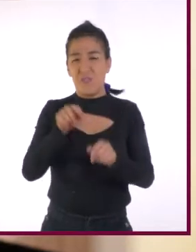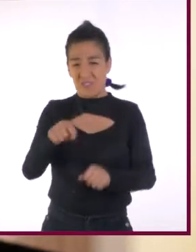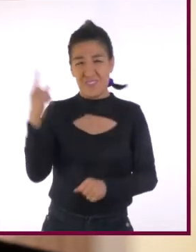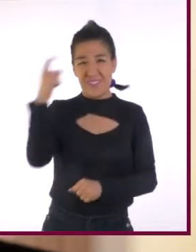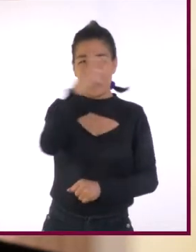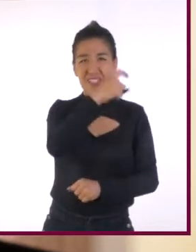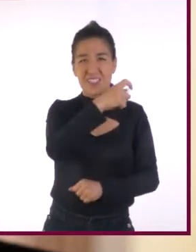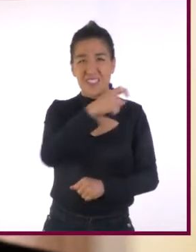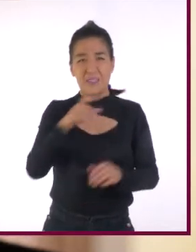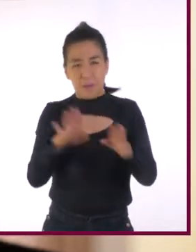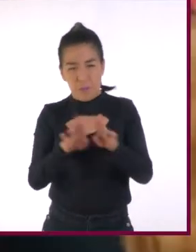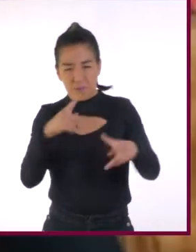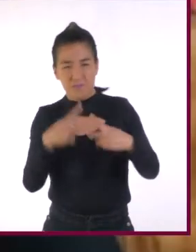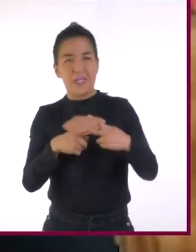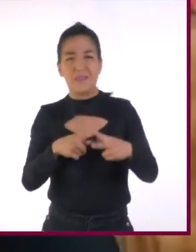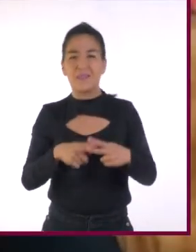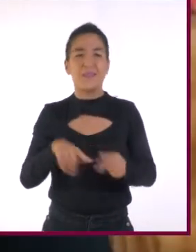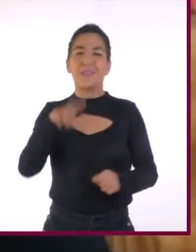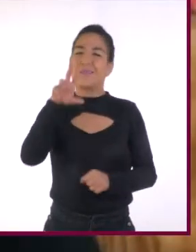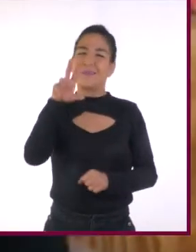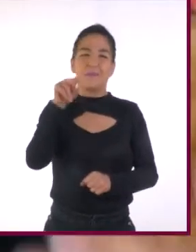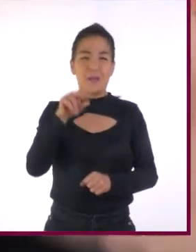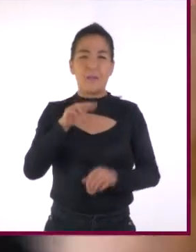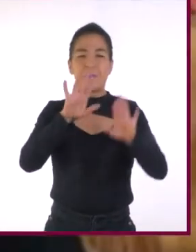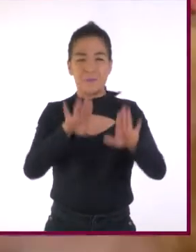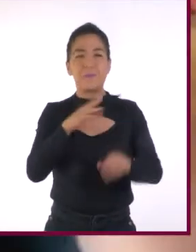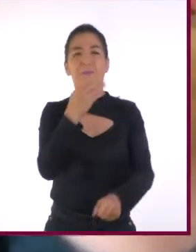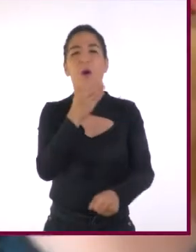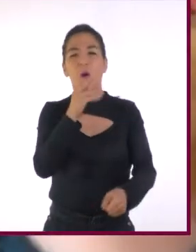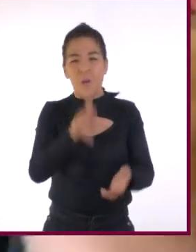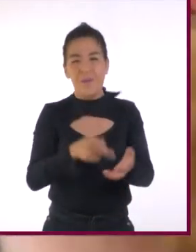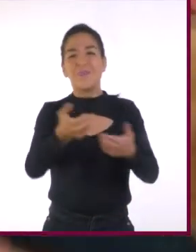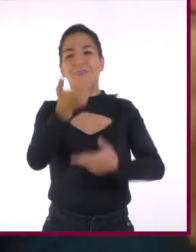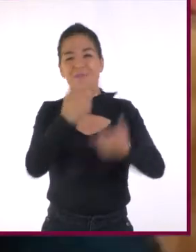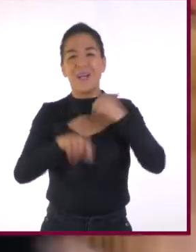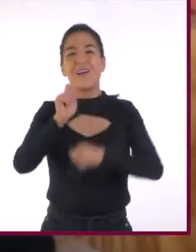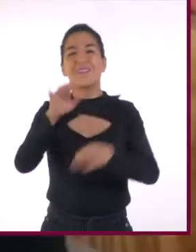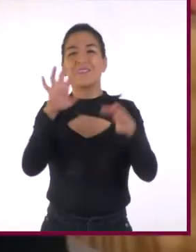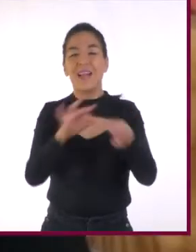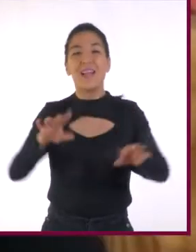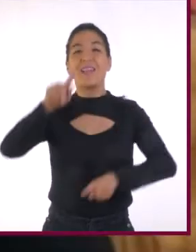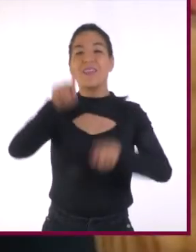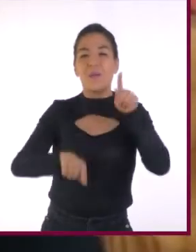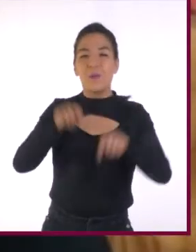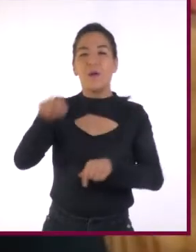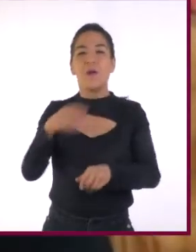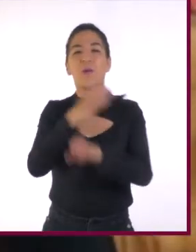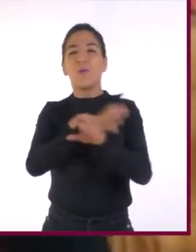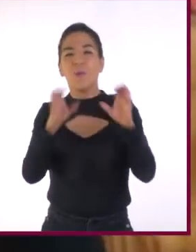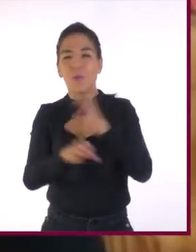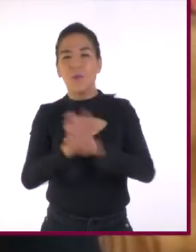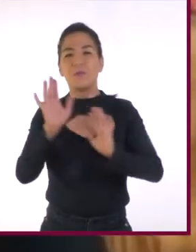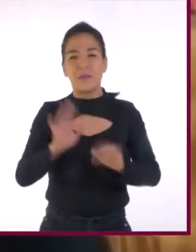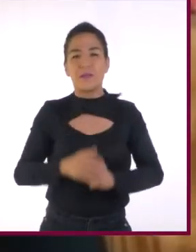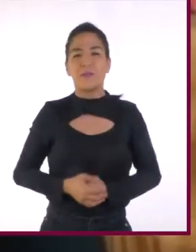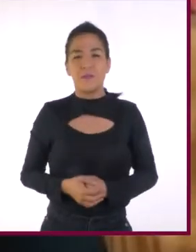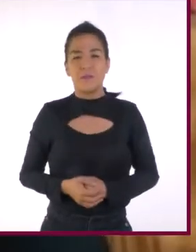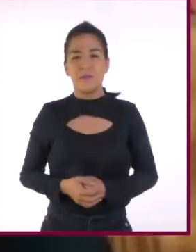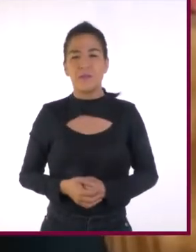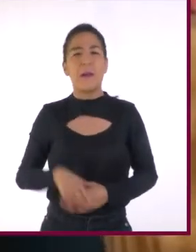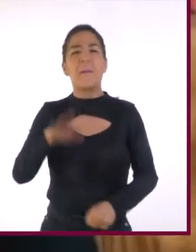que es difícil calcularlo? No, bueno, otra vez vamos a regresar a que todo es completamente dependiente del tipo de